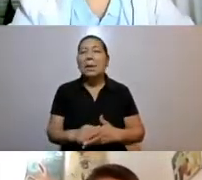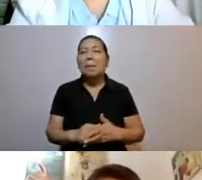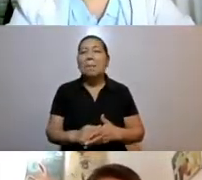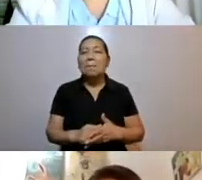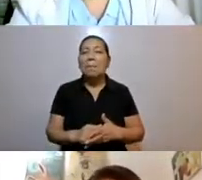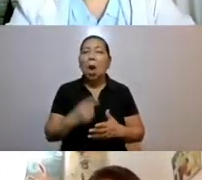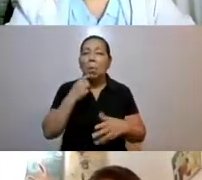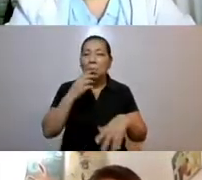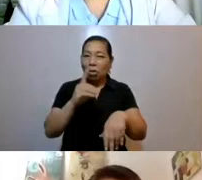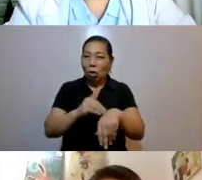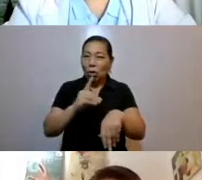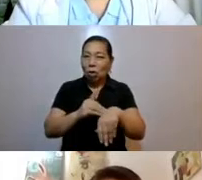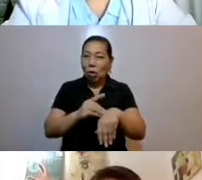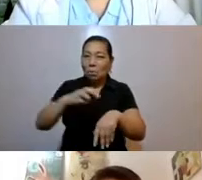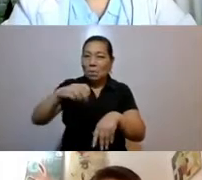en su momento,